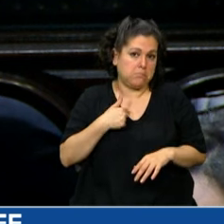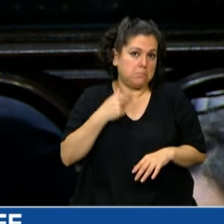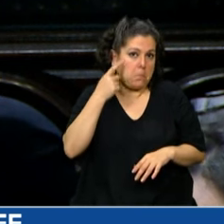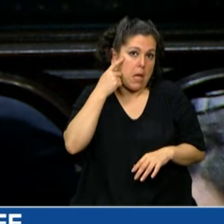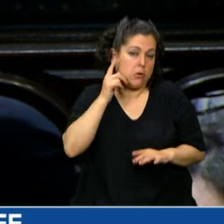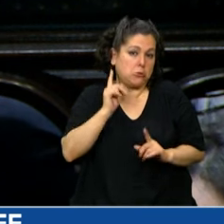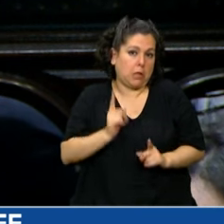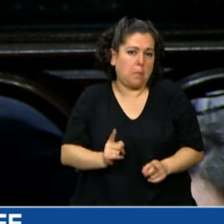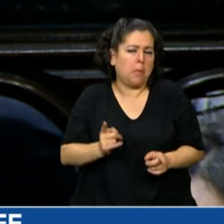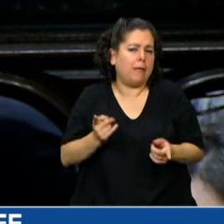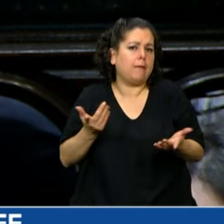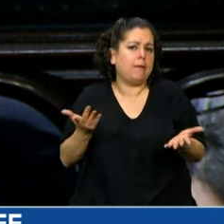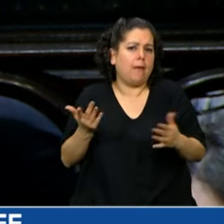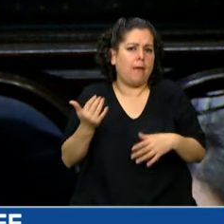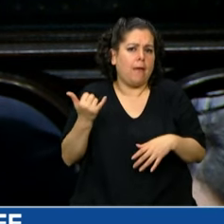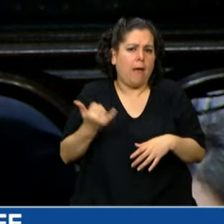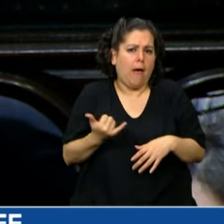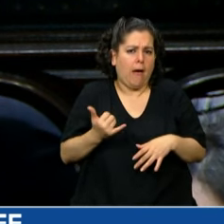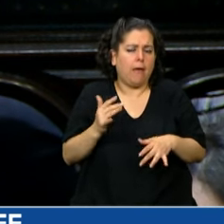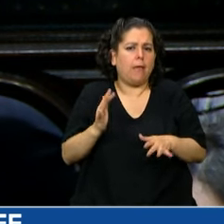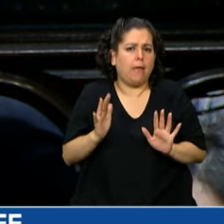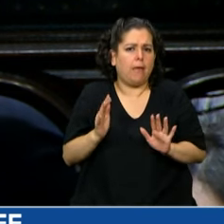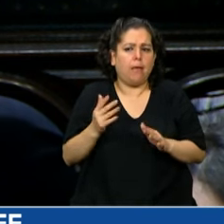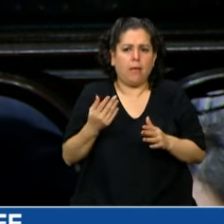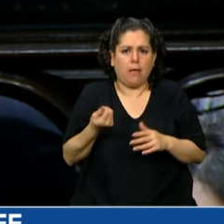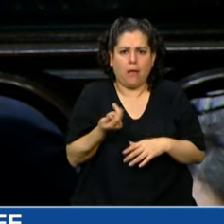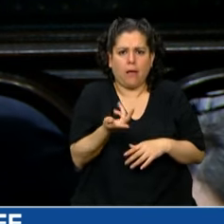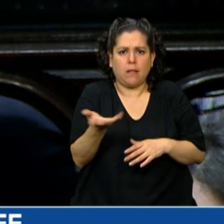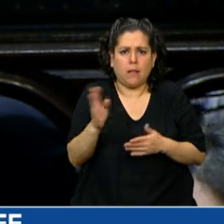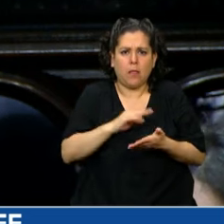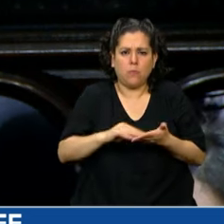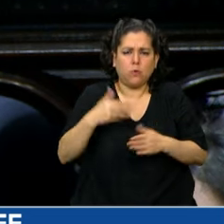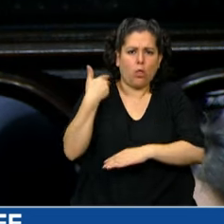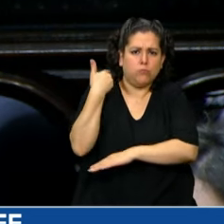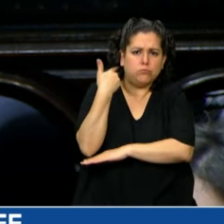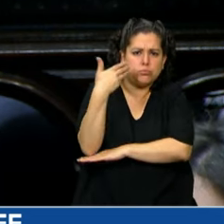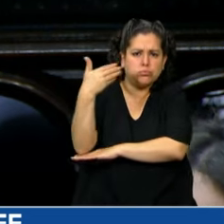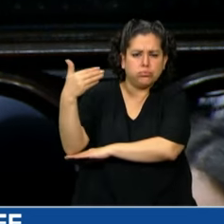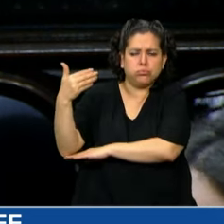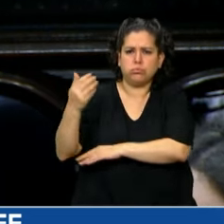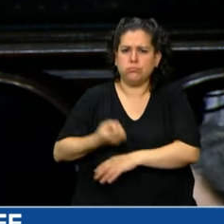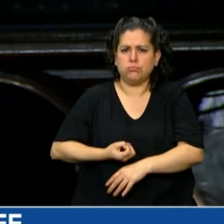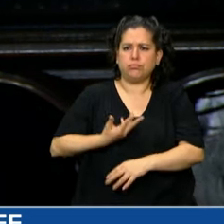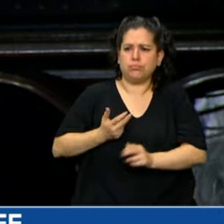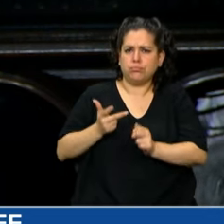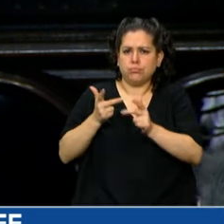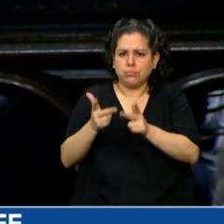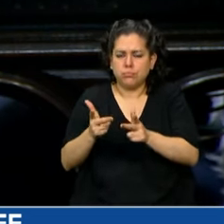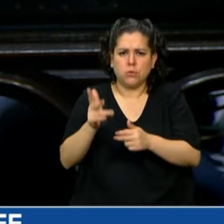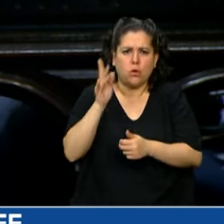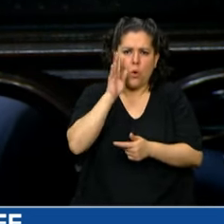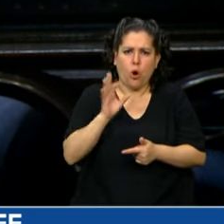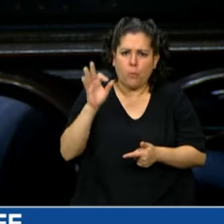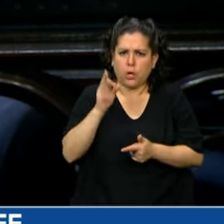inclusive hay una cantidad de de diputados que ya hablaron que se manifestaron que dijeron Cuál es su